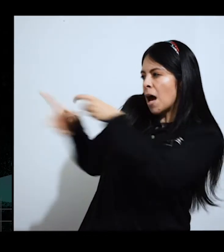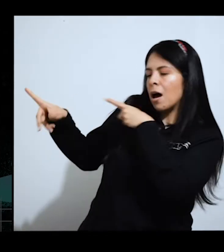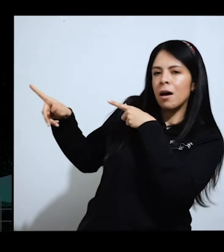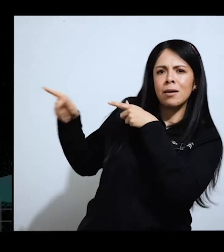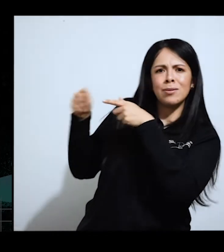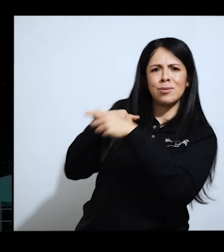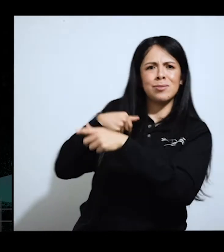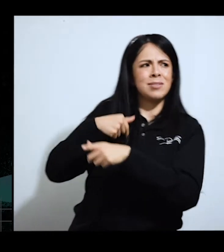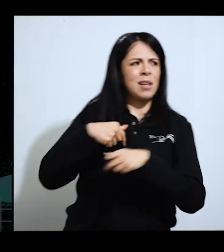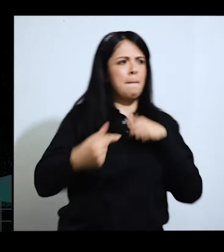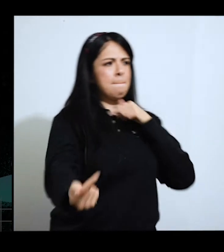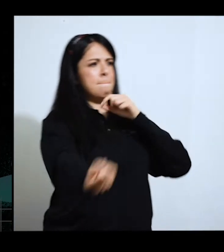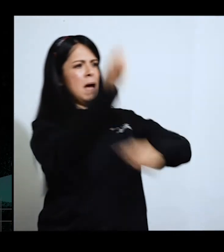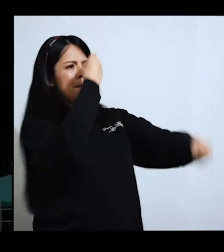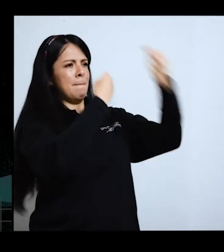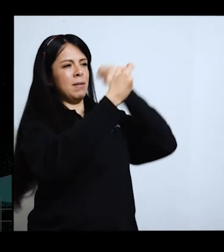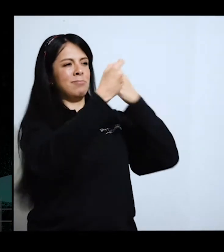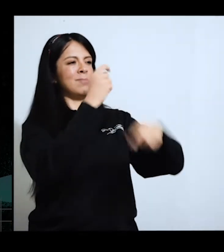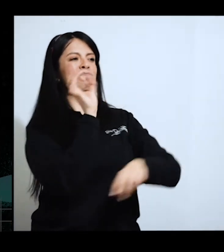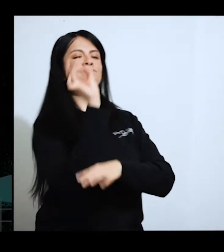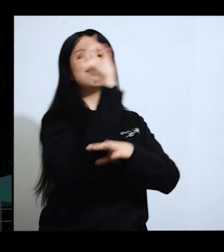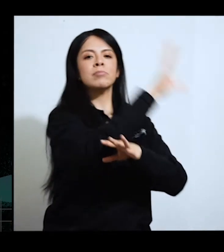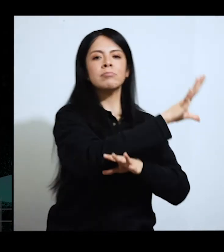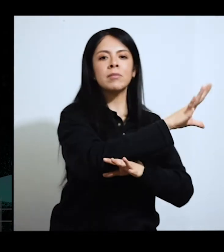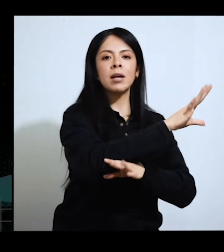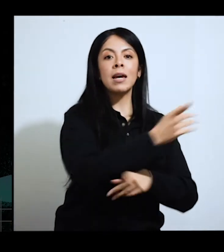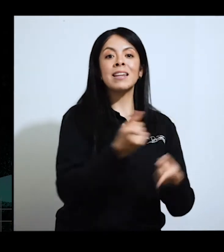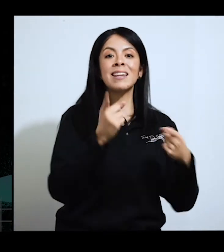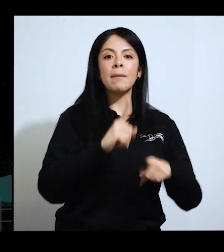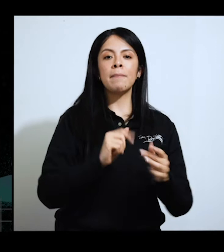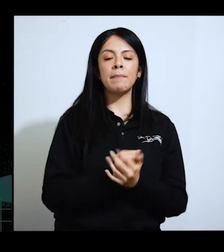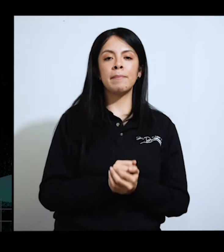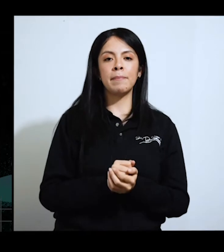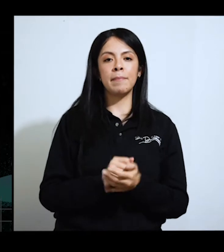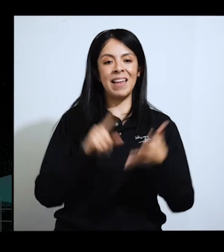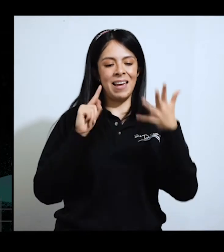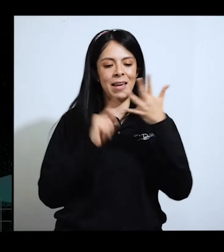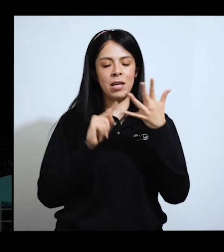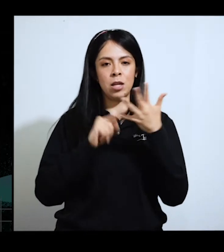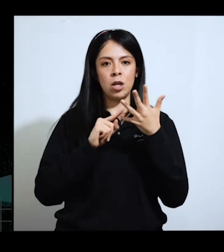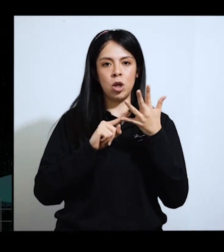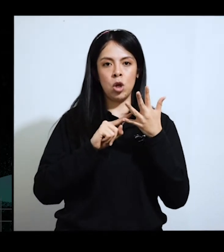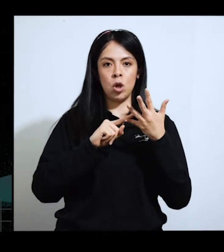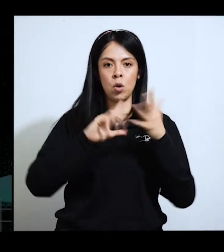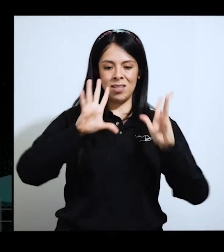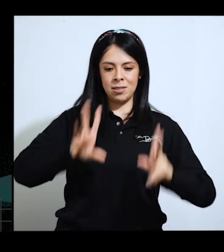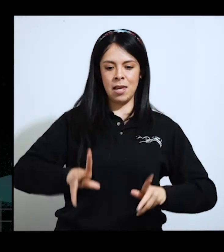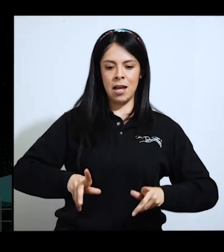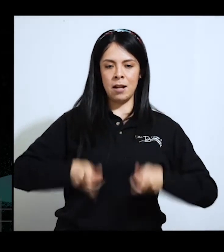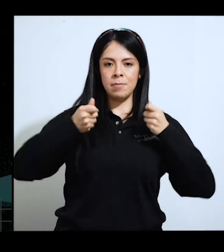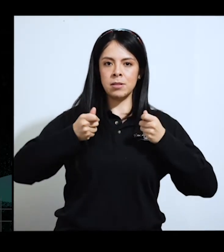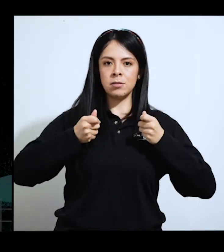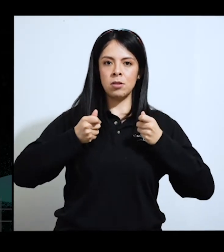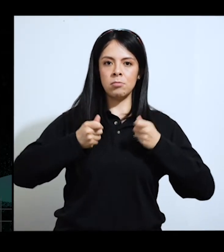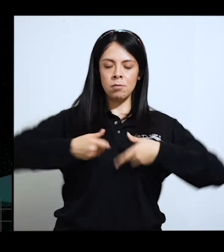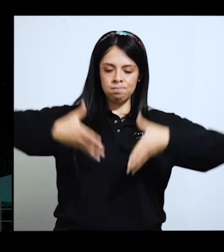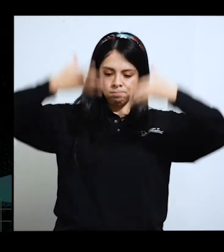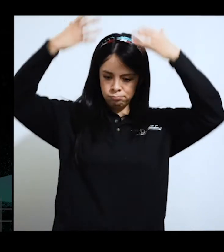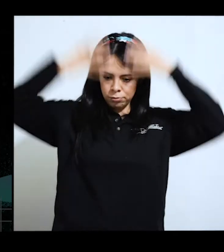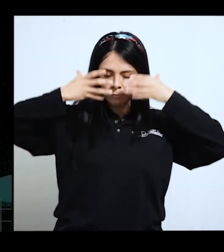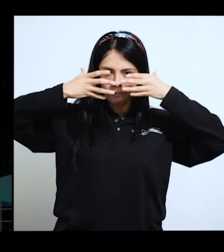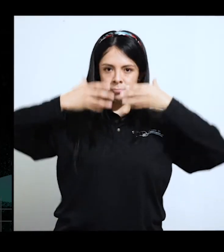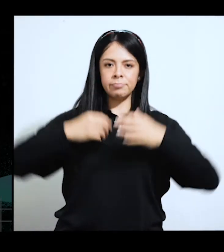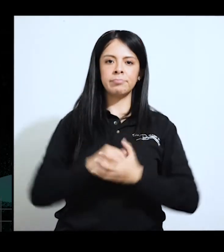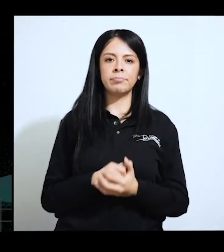del diablo. En quinto lugar, pónganse la salvación como yelmo o como casco.